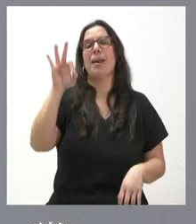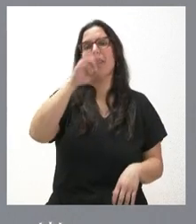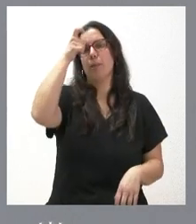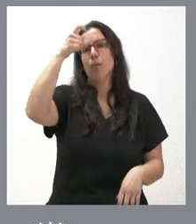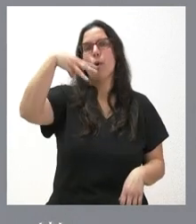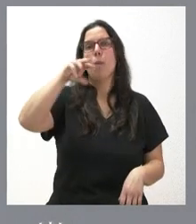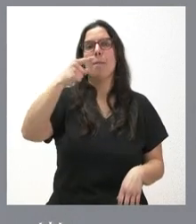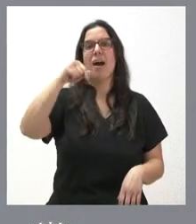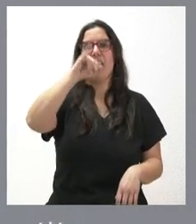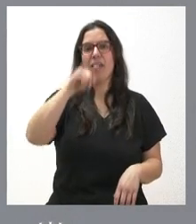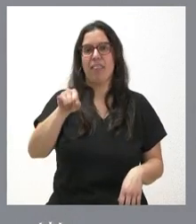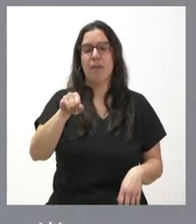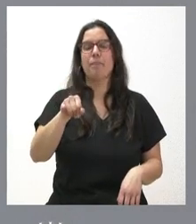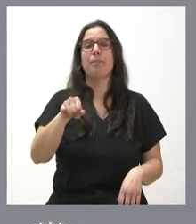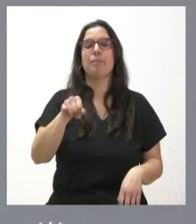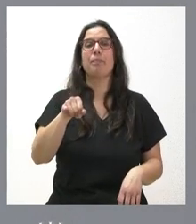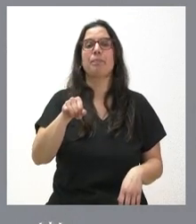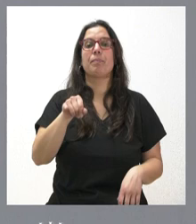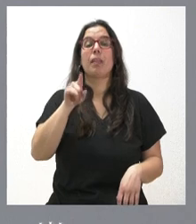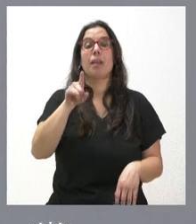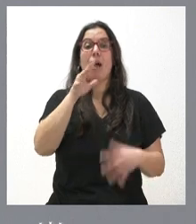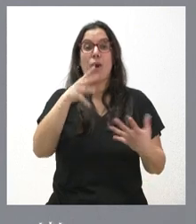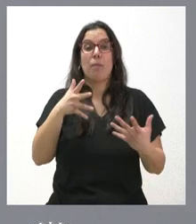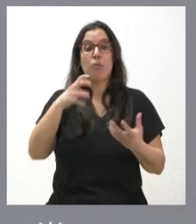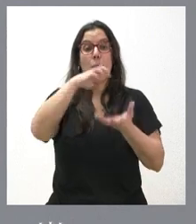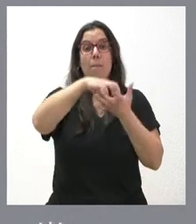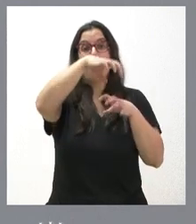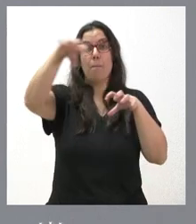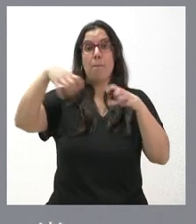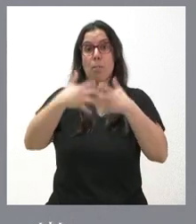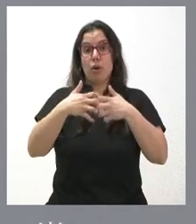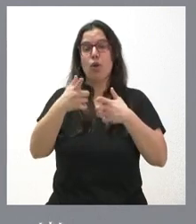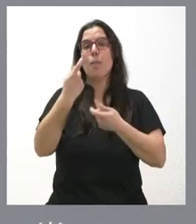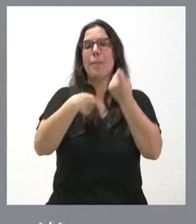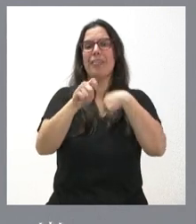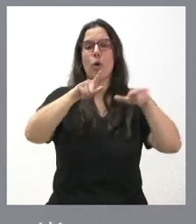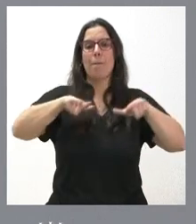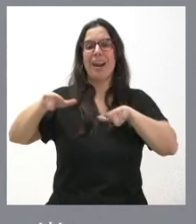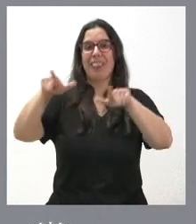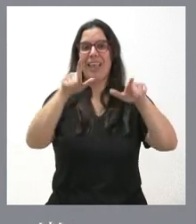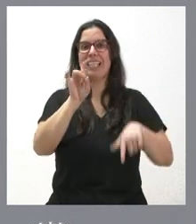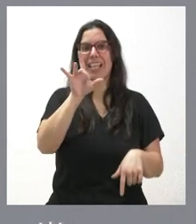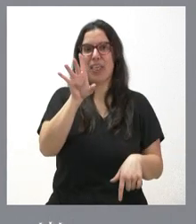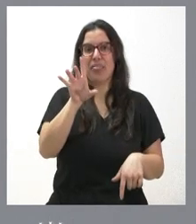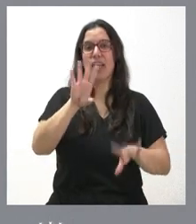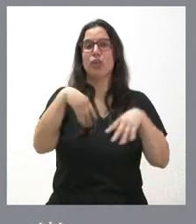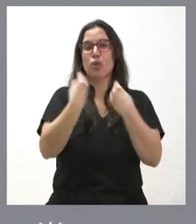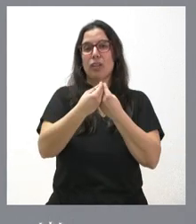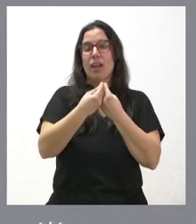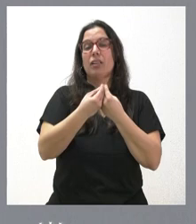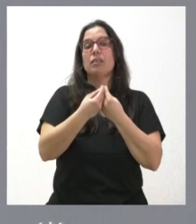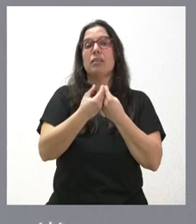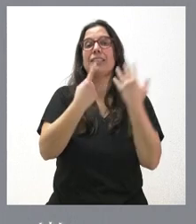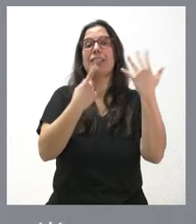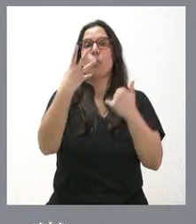el momento actual de este polígono empresarial se han vendido 15 parcelas con una superficie de más de